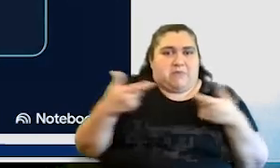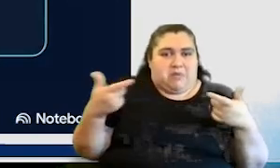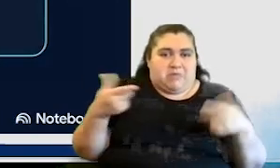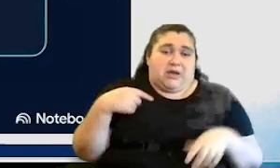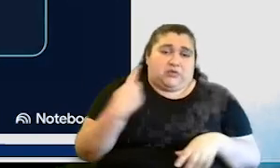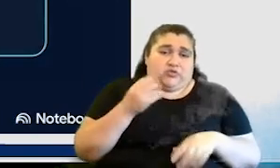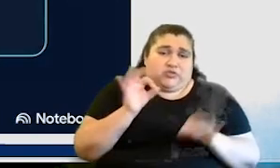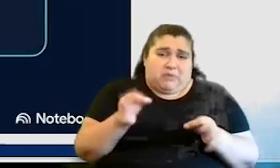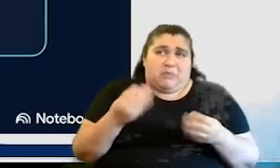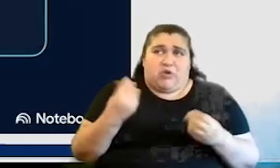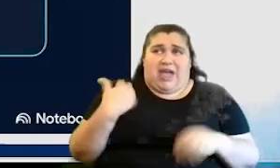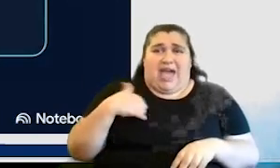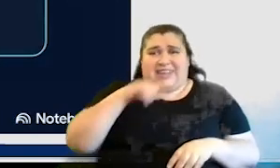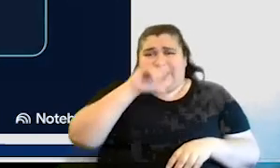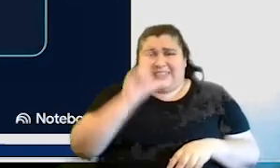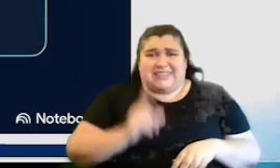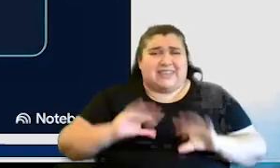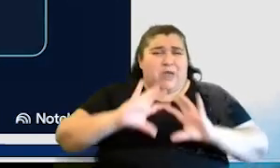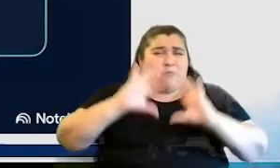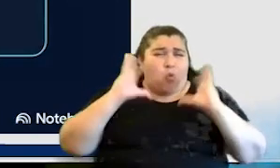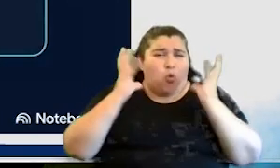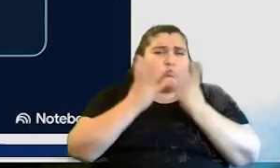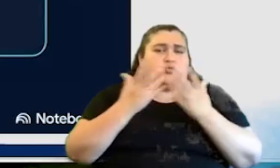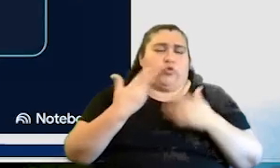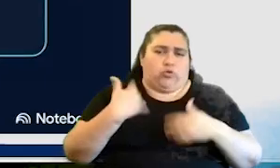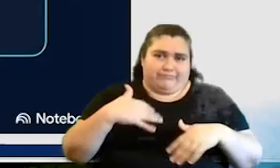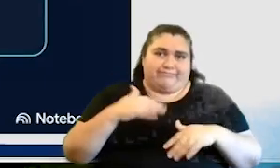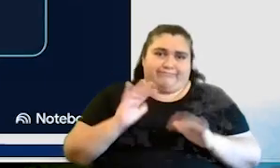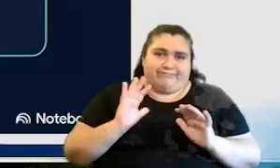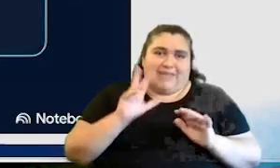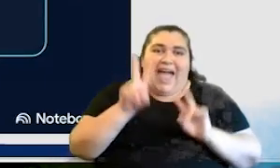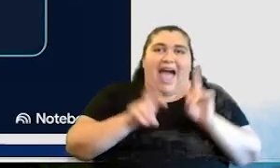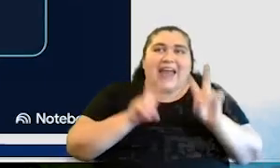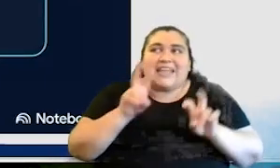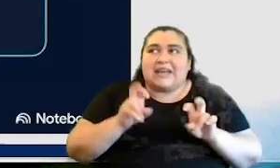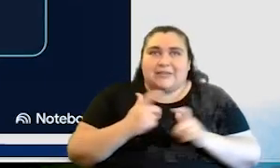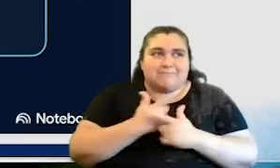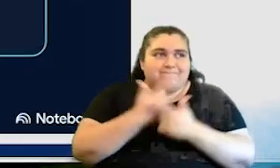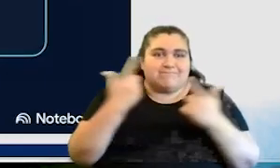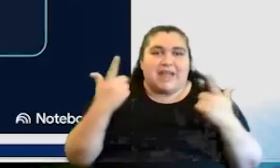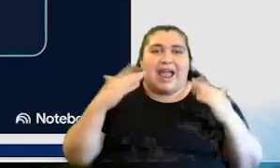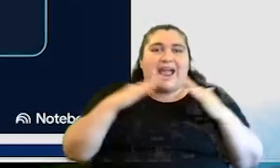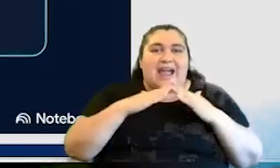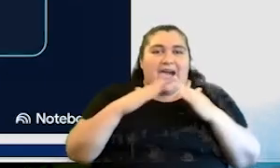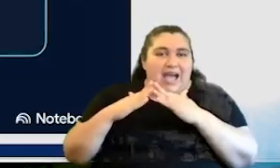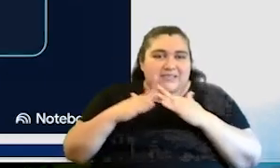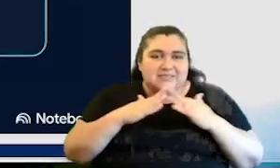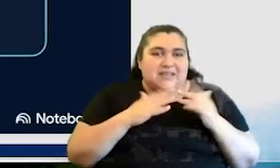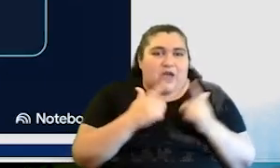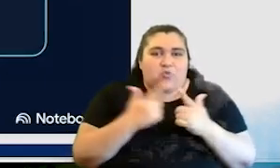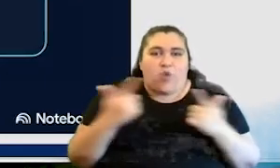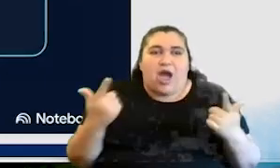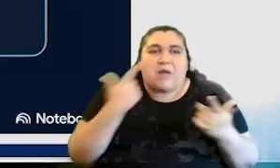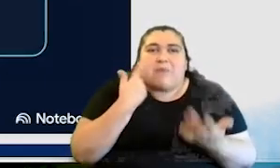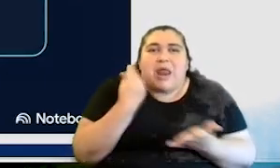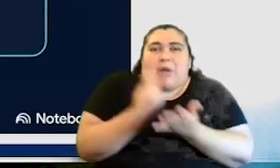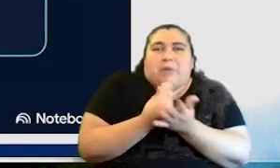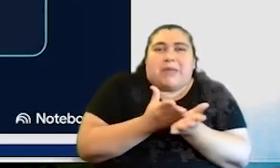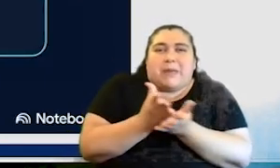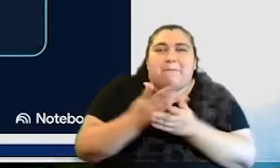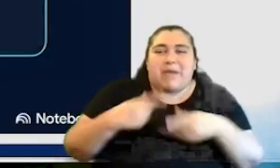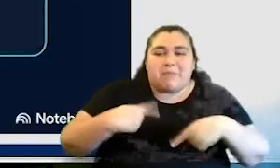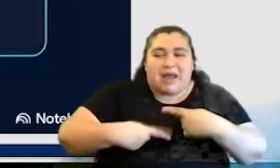no solamente en Argentina, sino en el mundo hay un déficit de alquiler para casas de vivienda permanente. La mayoría